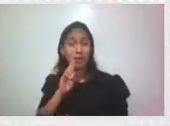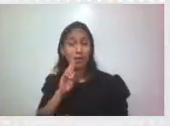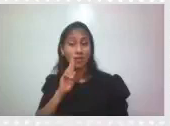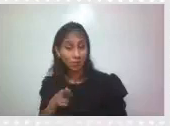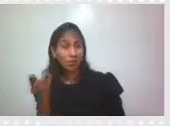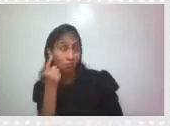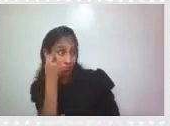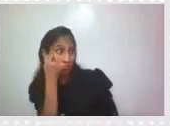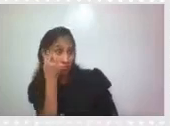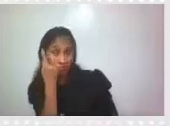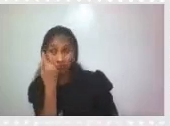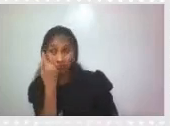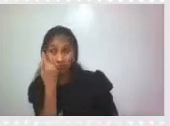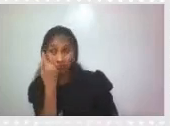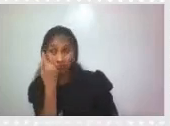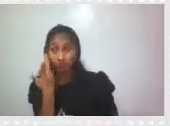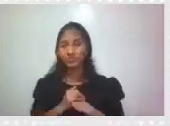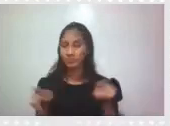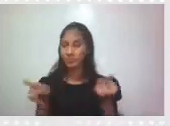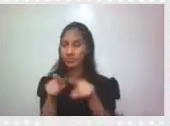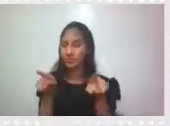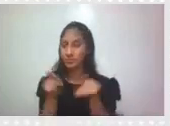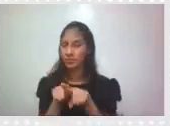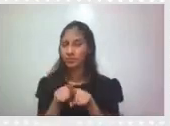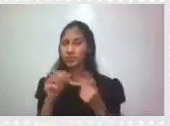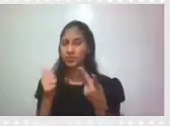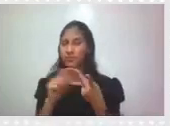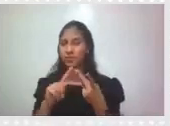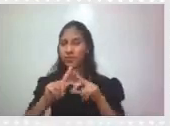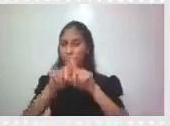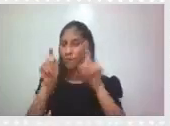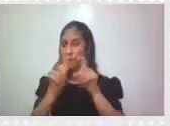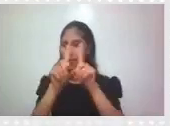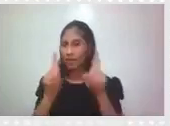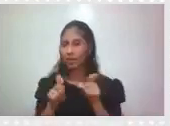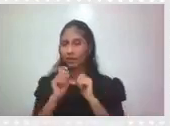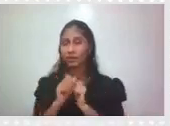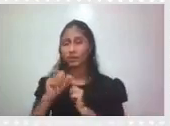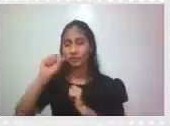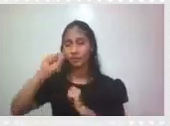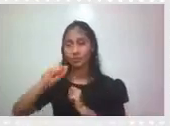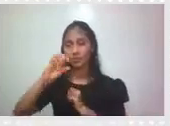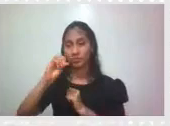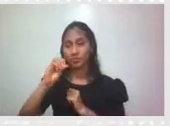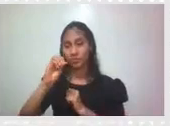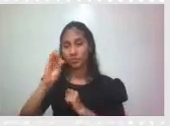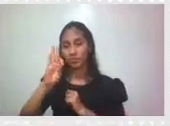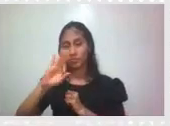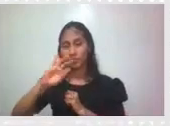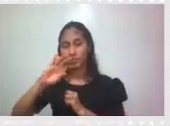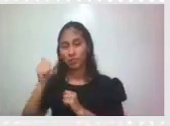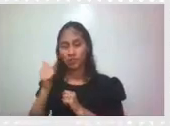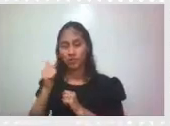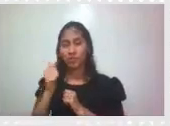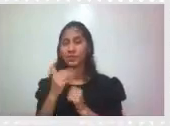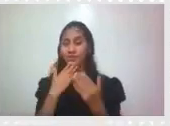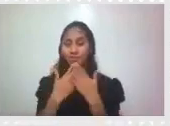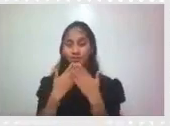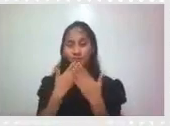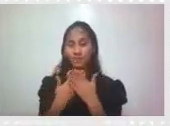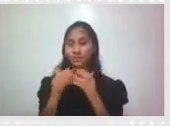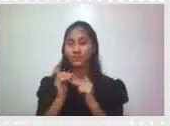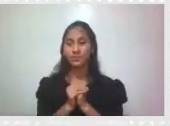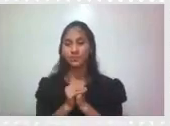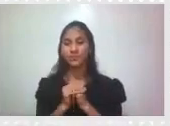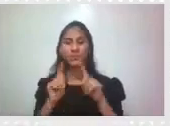Ángel Sosa. Y tenemos una pregunta de Sofía Calderón. Gracias, Sofía.